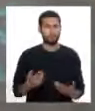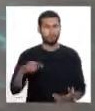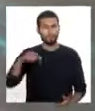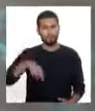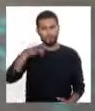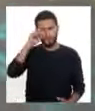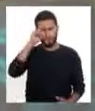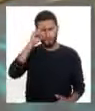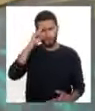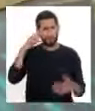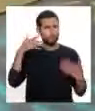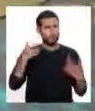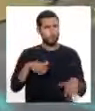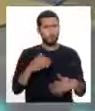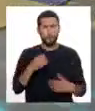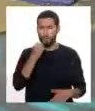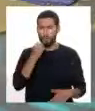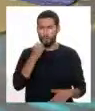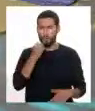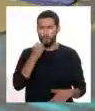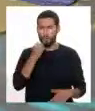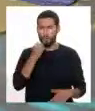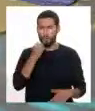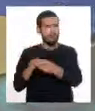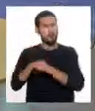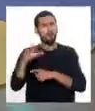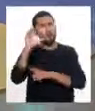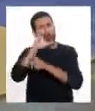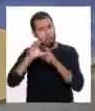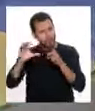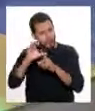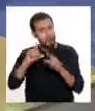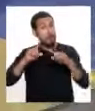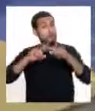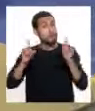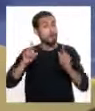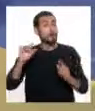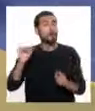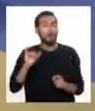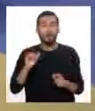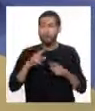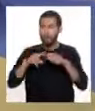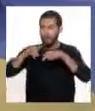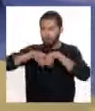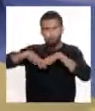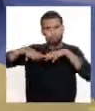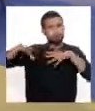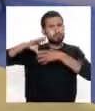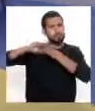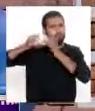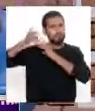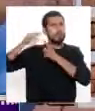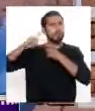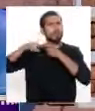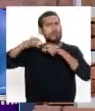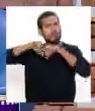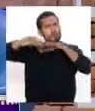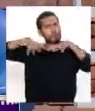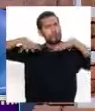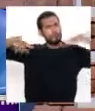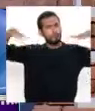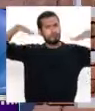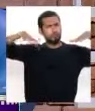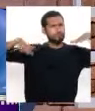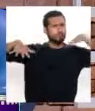El Perú es un país fantástico y eso tiene que ver con su cultura, pero también con su geografía. Pero muchas veces esta geografía que nos